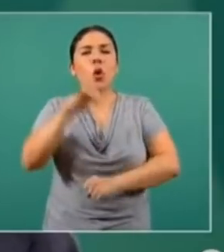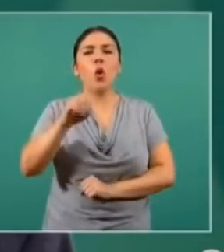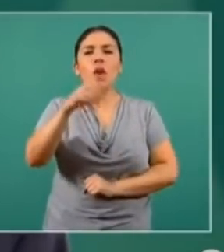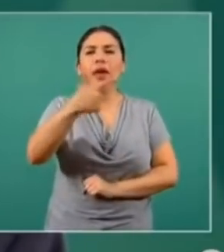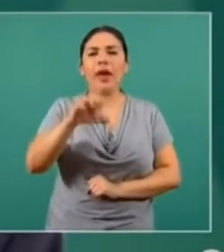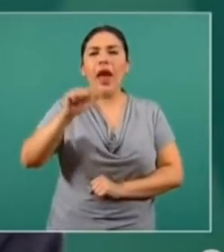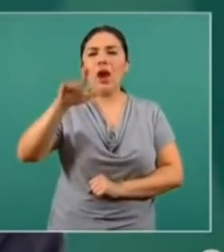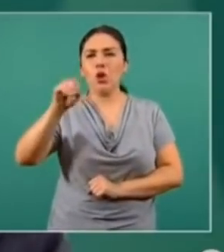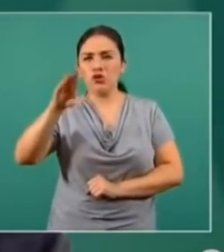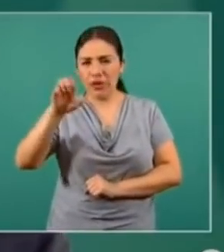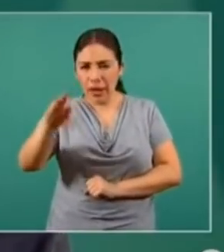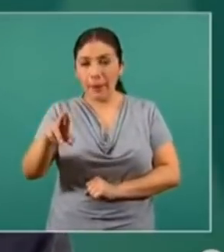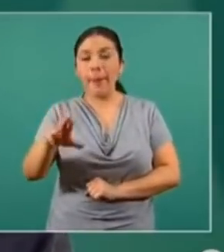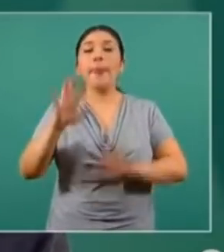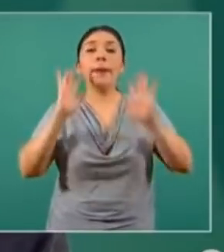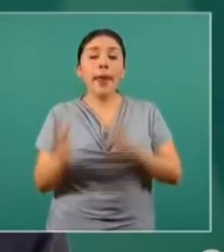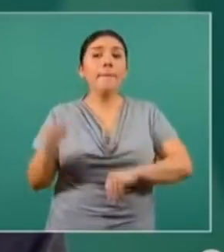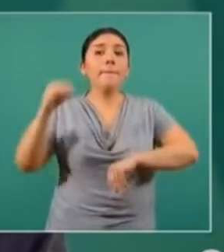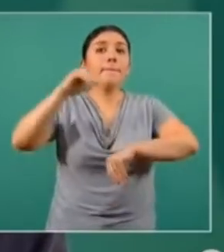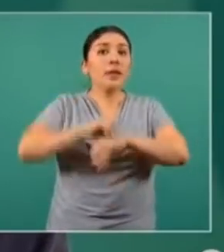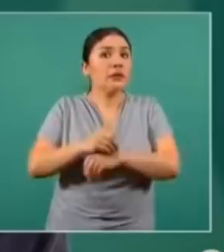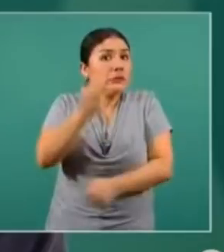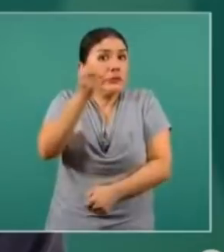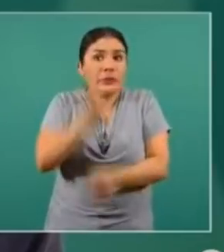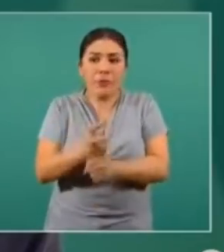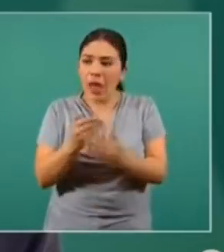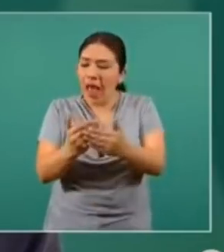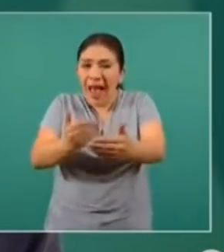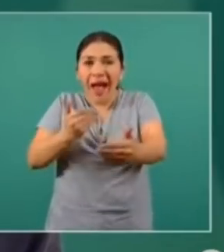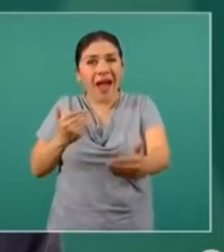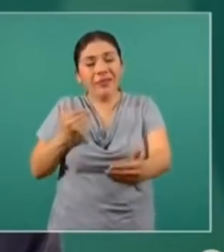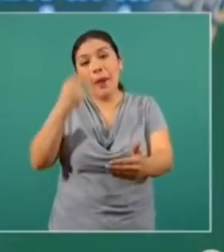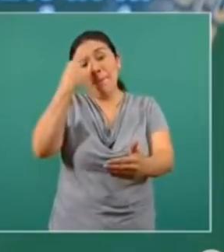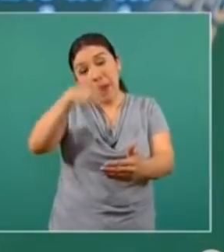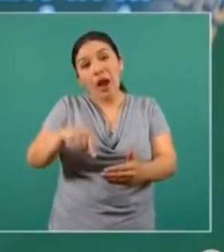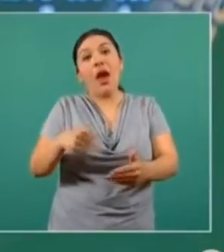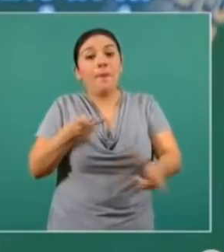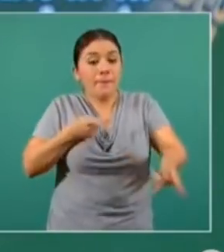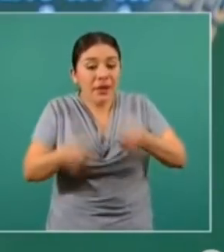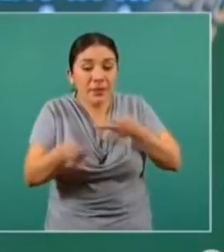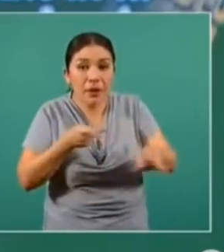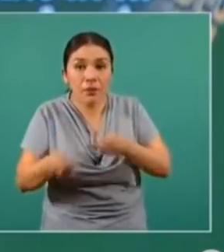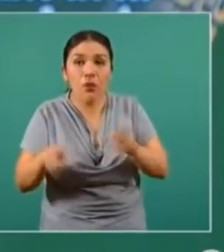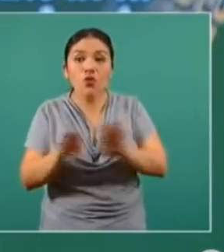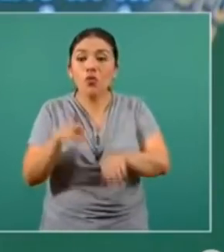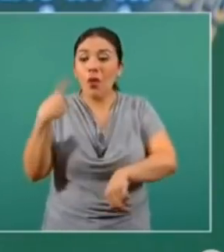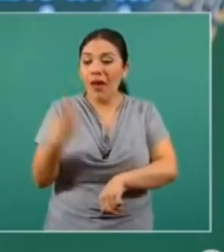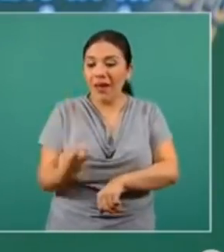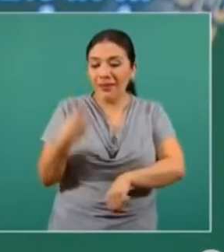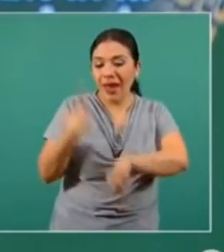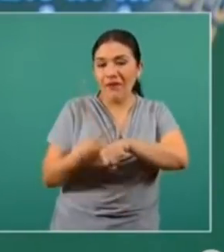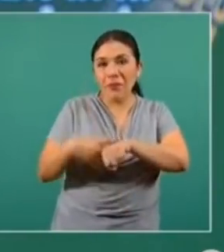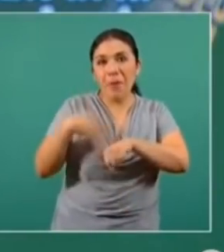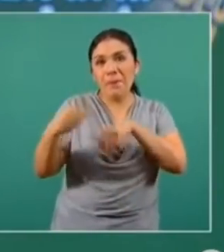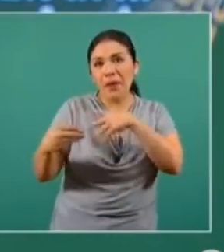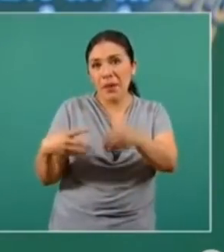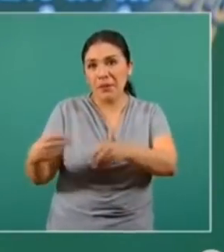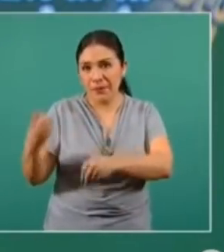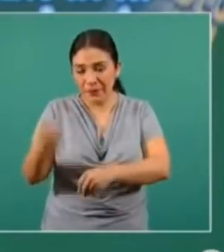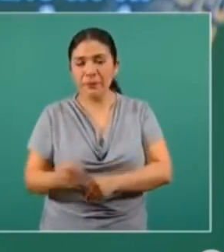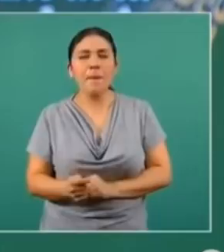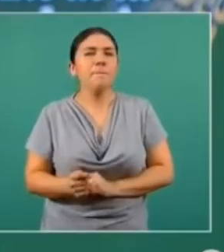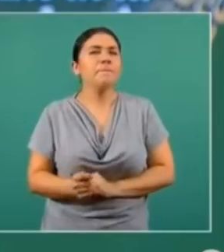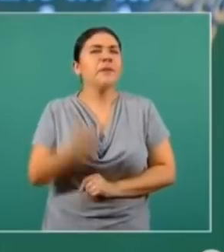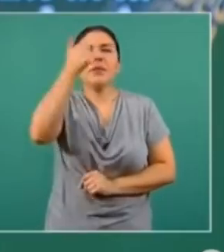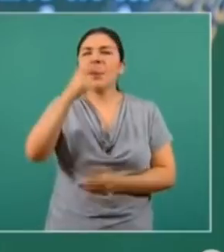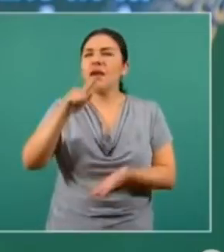Alcocer, y la instauramos muy tempranamente en la preparación de esta epidemia. La primera de estas conferencias